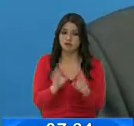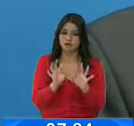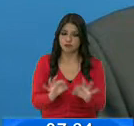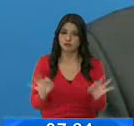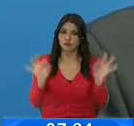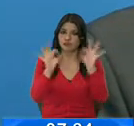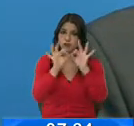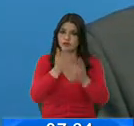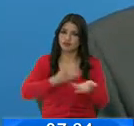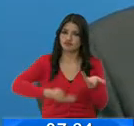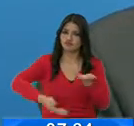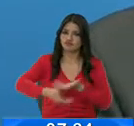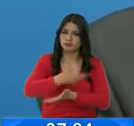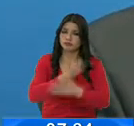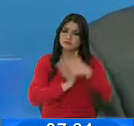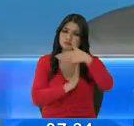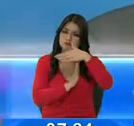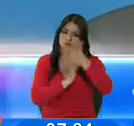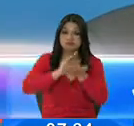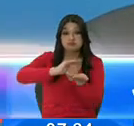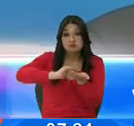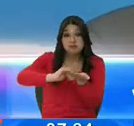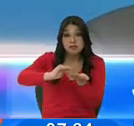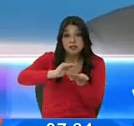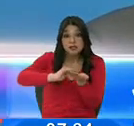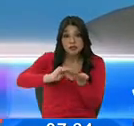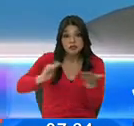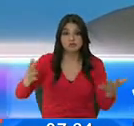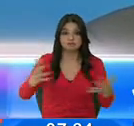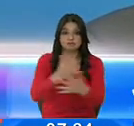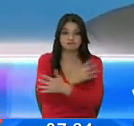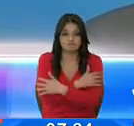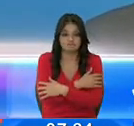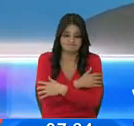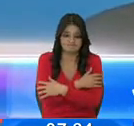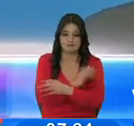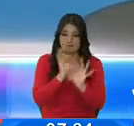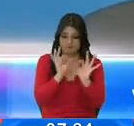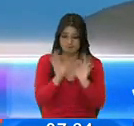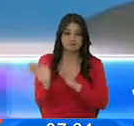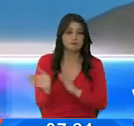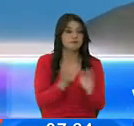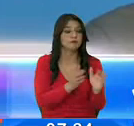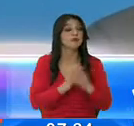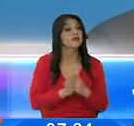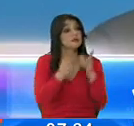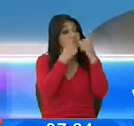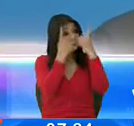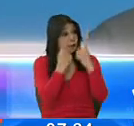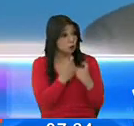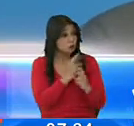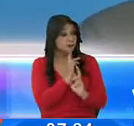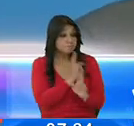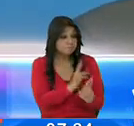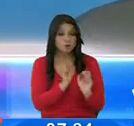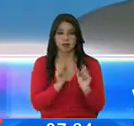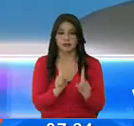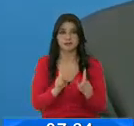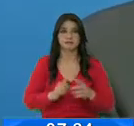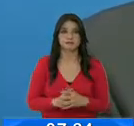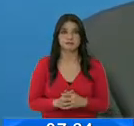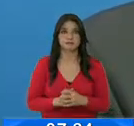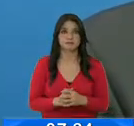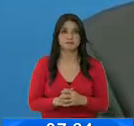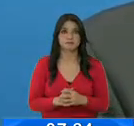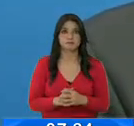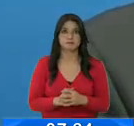para perdonar y para abrazar los decretos bien contestando acción que tú opines ística miguel hay perdones dentro